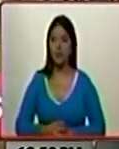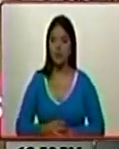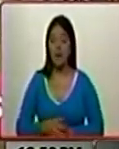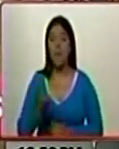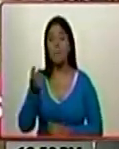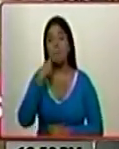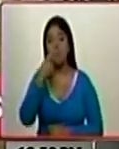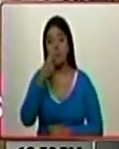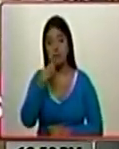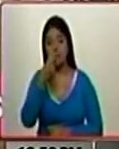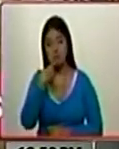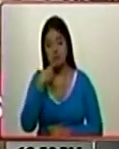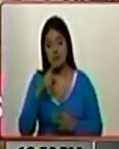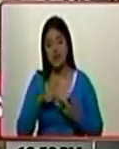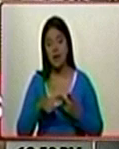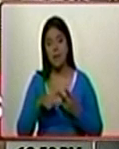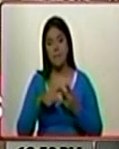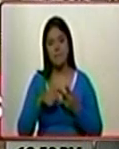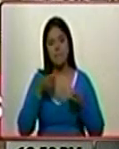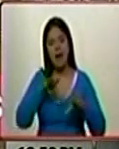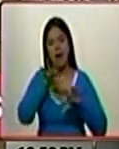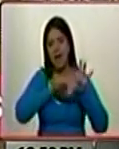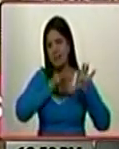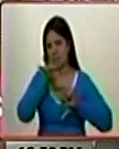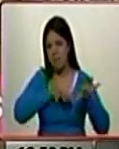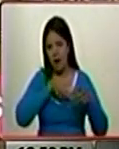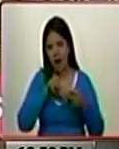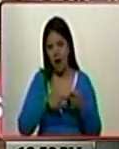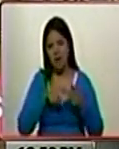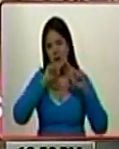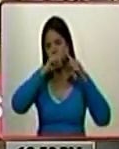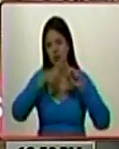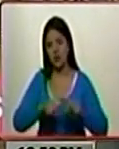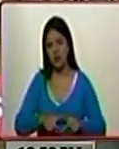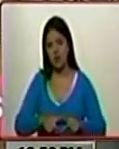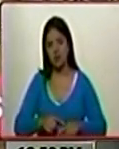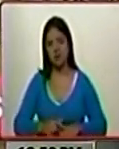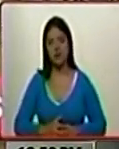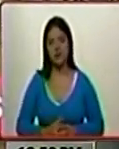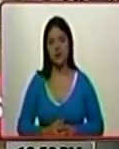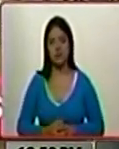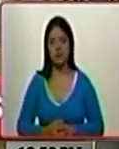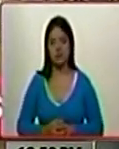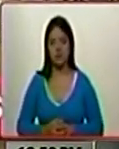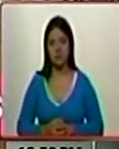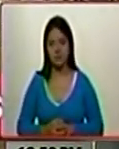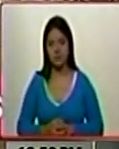medicinas veterinarias para animales, con un total de